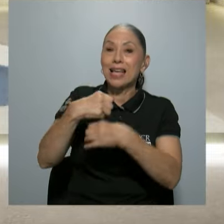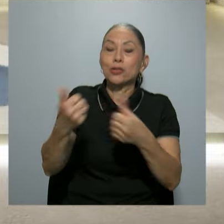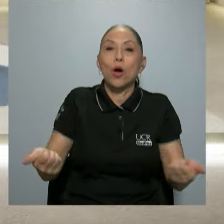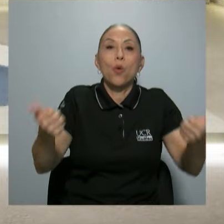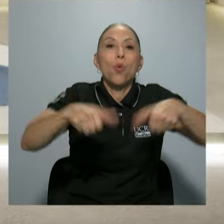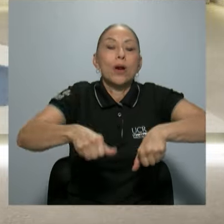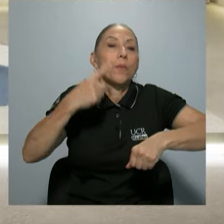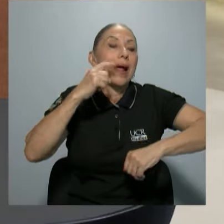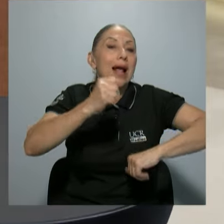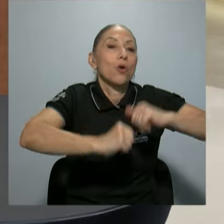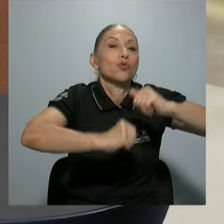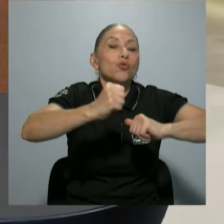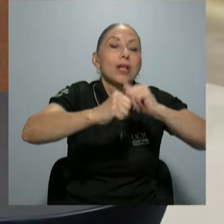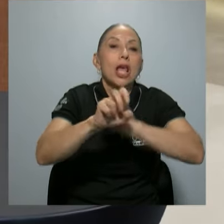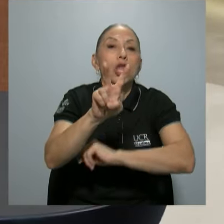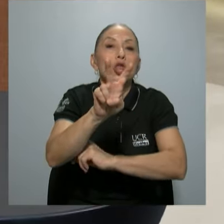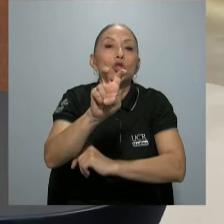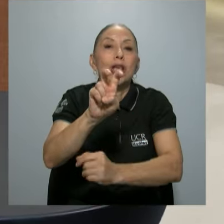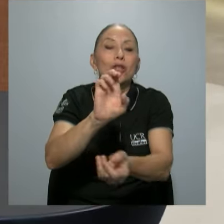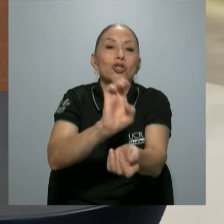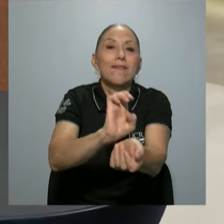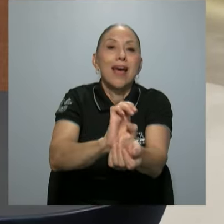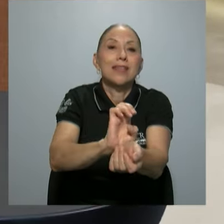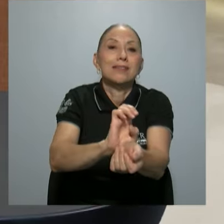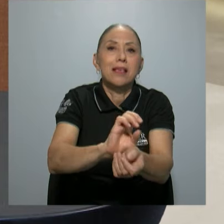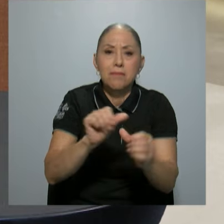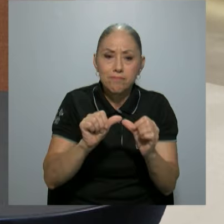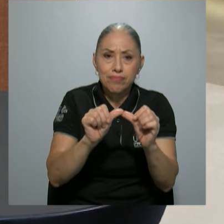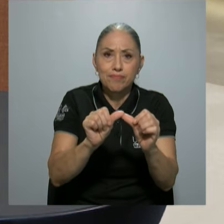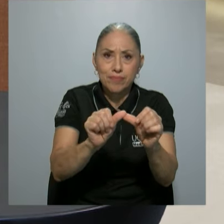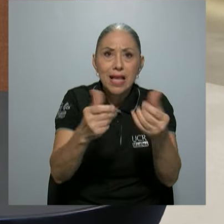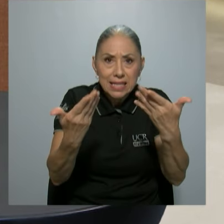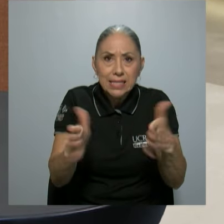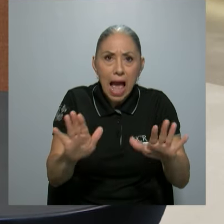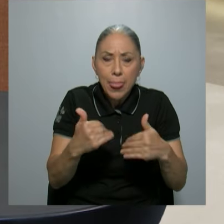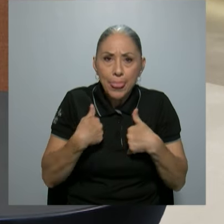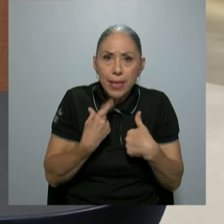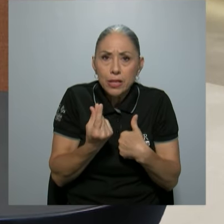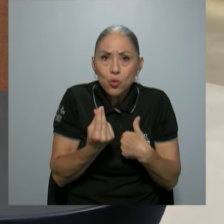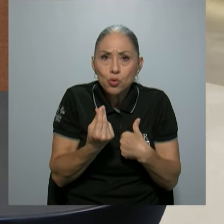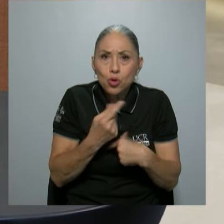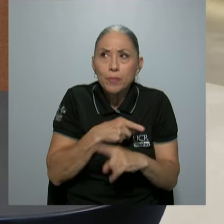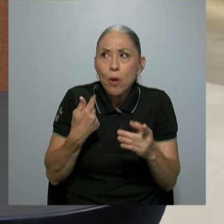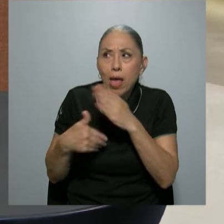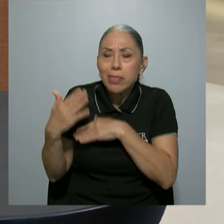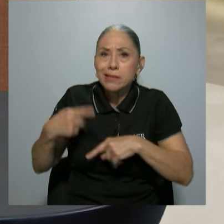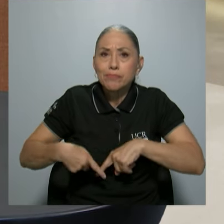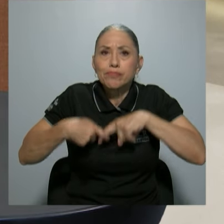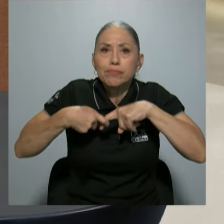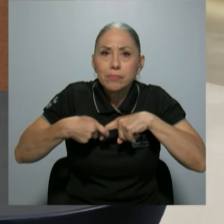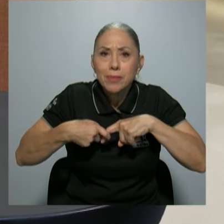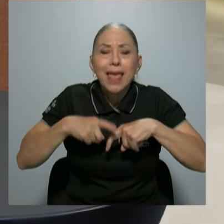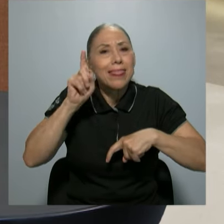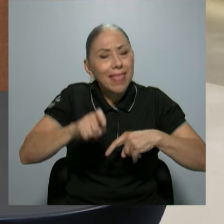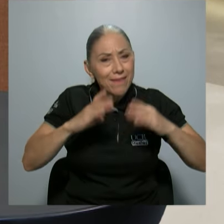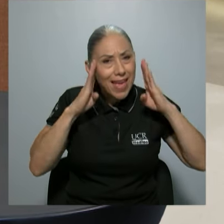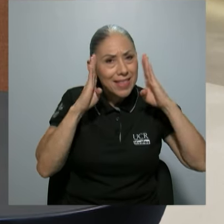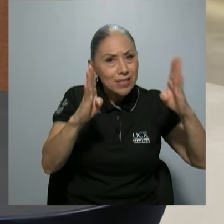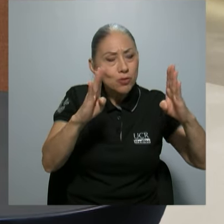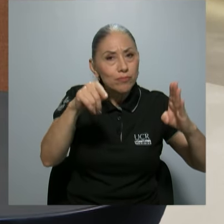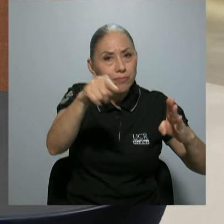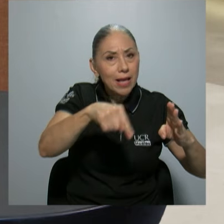y darle sostenibilidad. Están los recursos. Eso se detuvo. Hay que entrarle a eso porque la atención primaria es